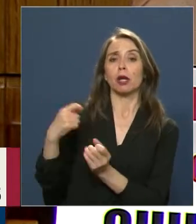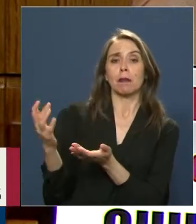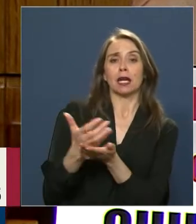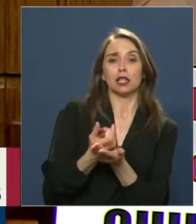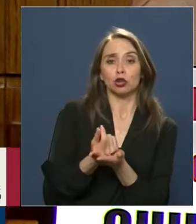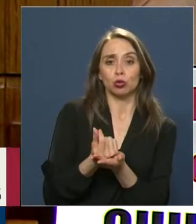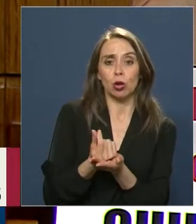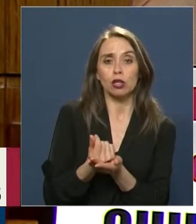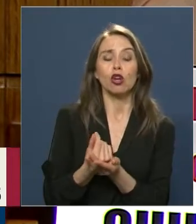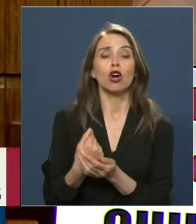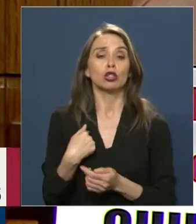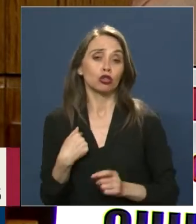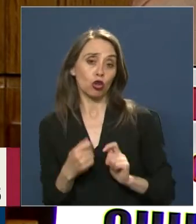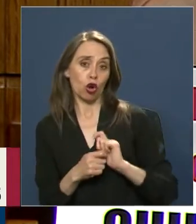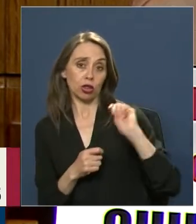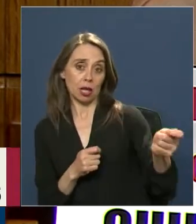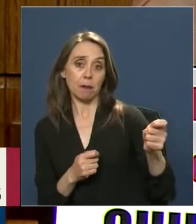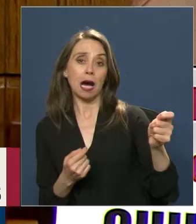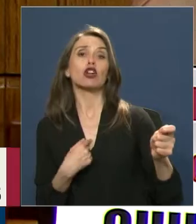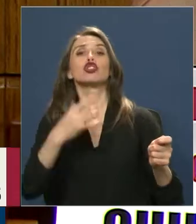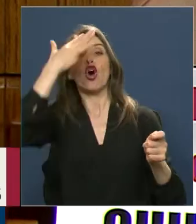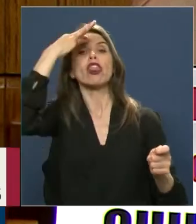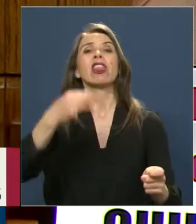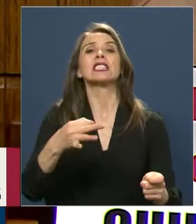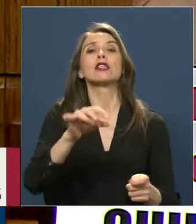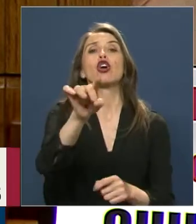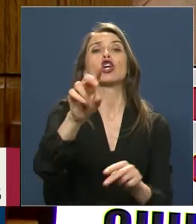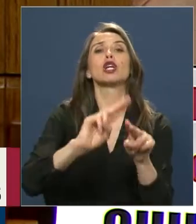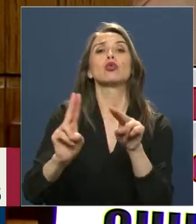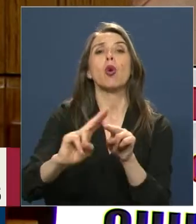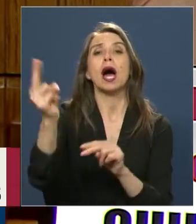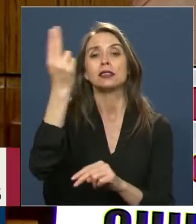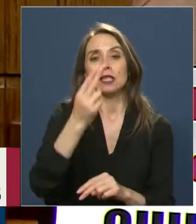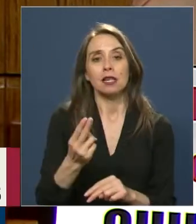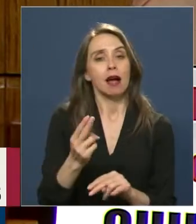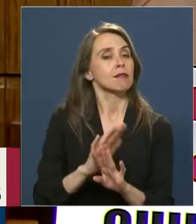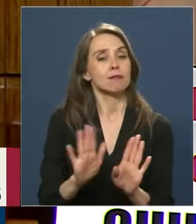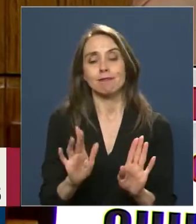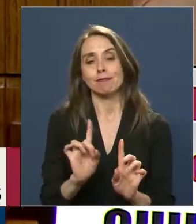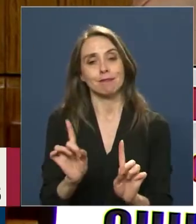que aquí el que paga es el que pone la música, el que dice qué es lo que debe hacer el arte. He dicho, presidente, muchas gracias.